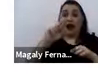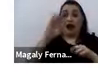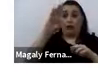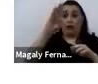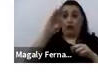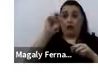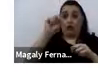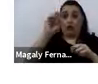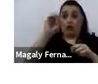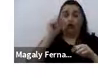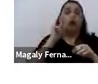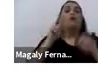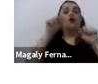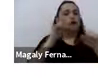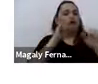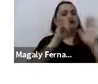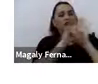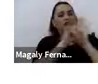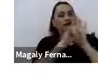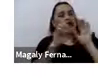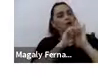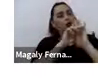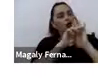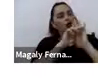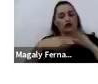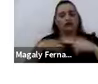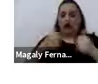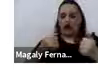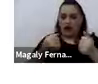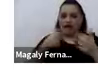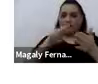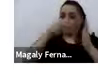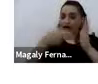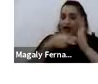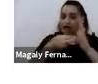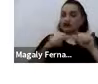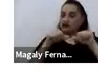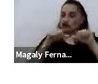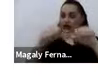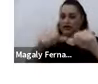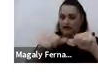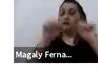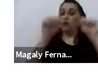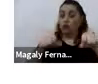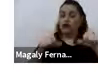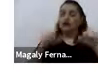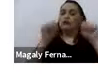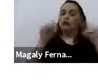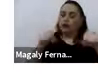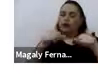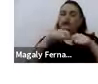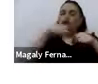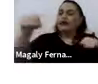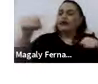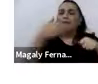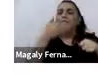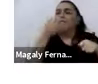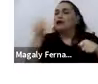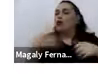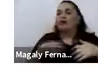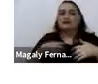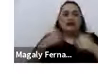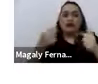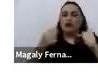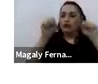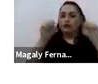modelos que son saludables, replicables y sostenibles. Y por lo tanto podremos medir cómo esa mejor salud